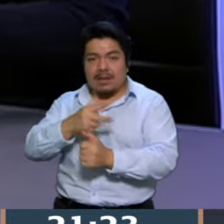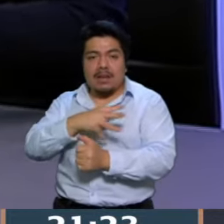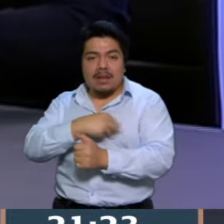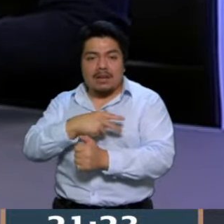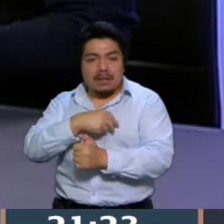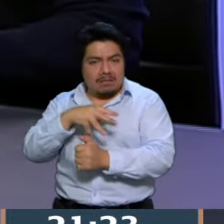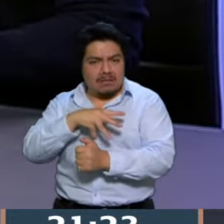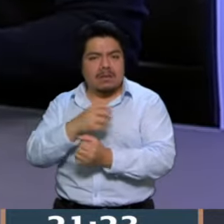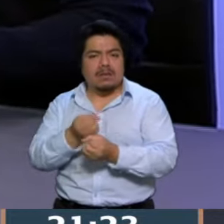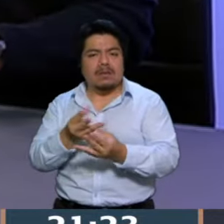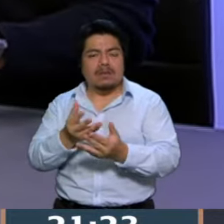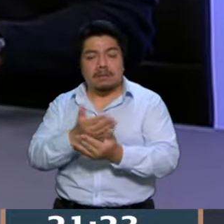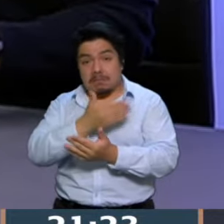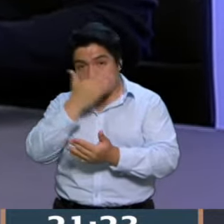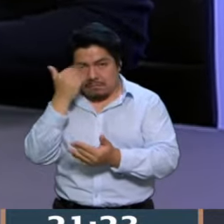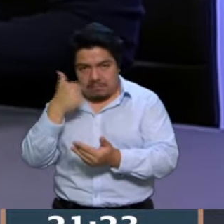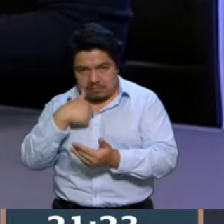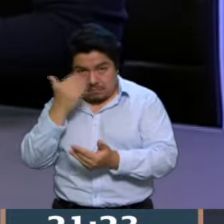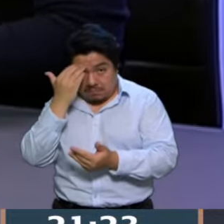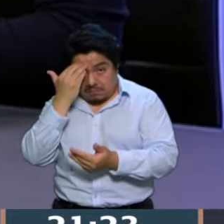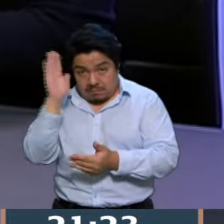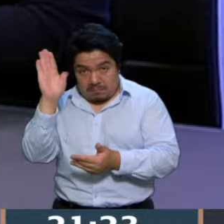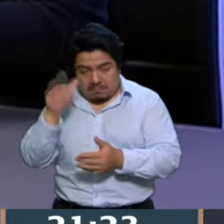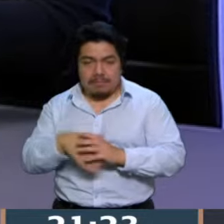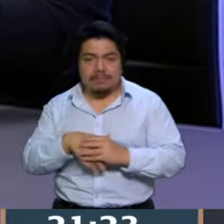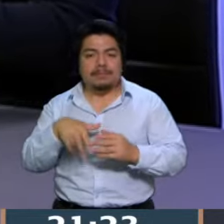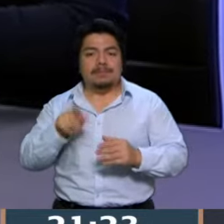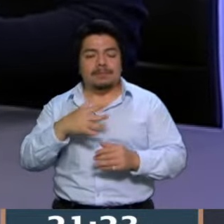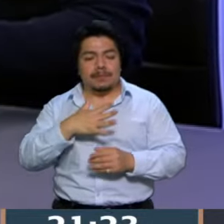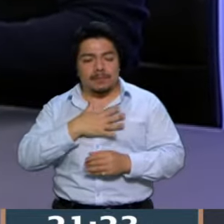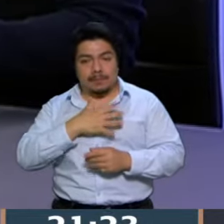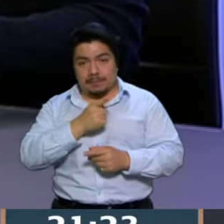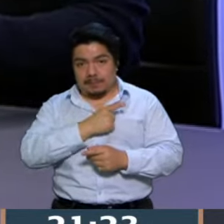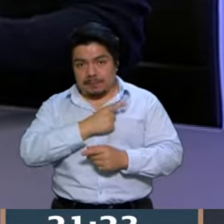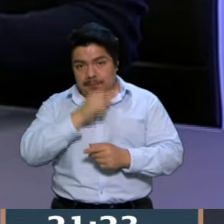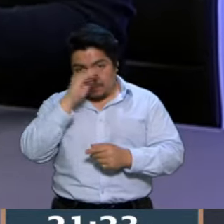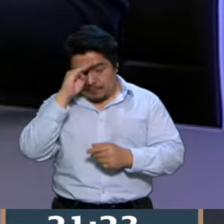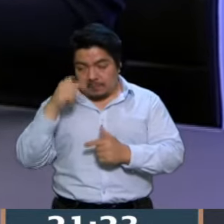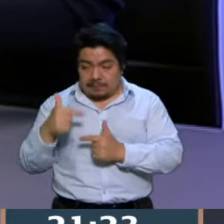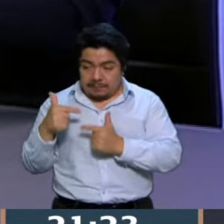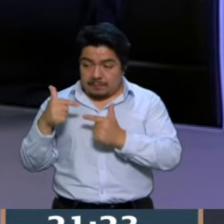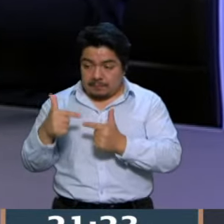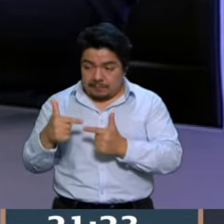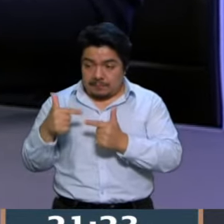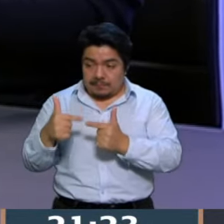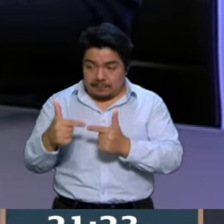si así sea, hablo desde el desconocimiento, pero mi percepción es que también generación con generación ha ido